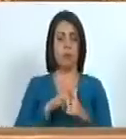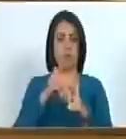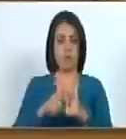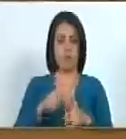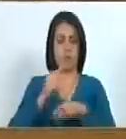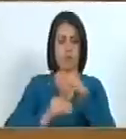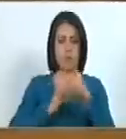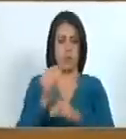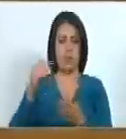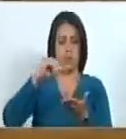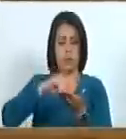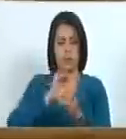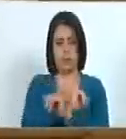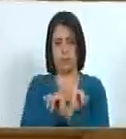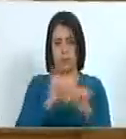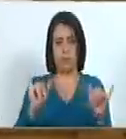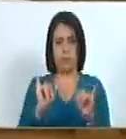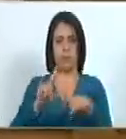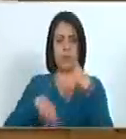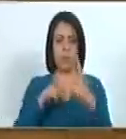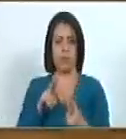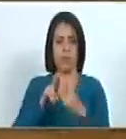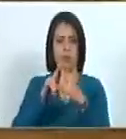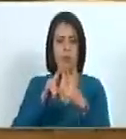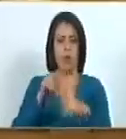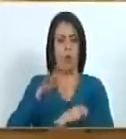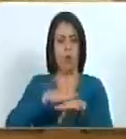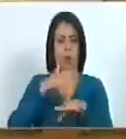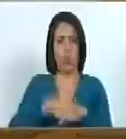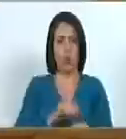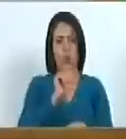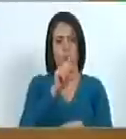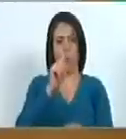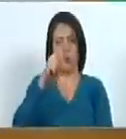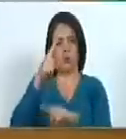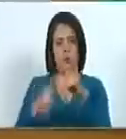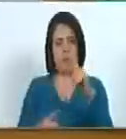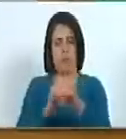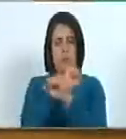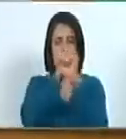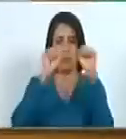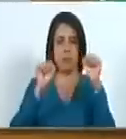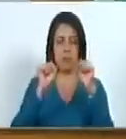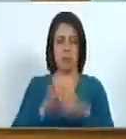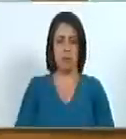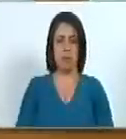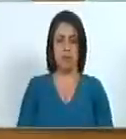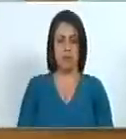consecuencia, se levanta la sesión. Nos vemos este próximo día jueves a las 11:30 de la mañana.